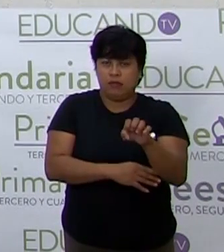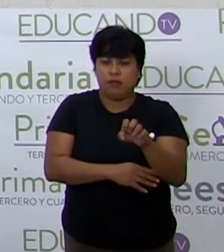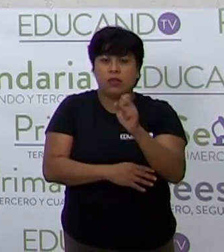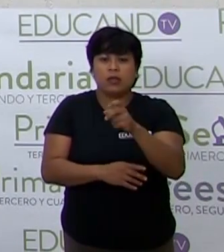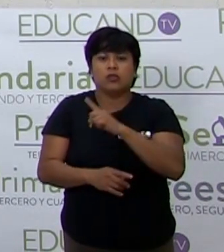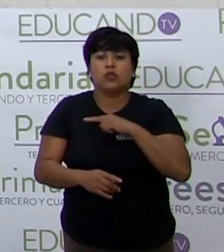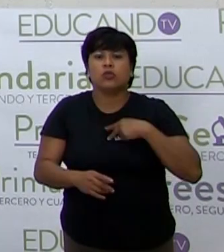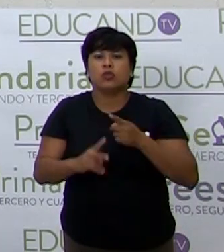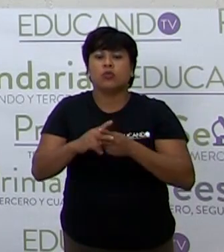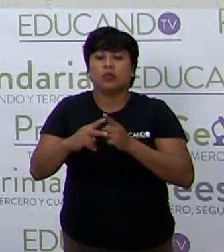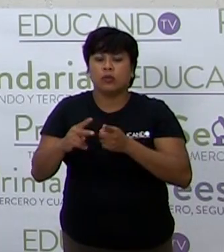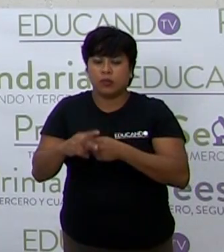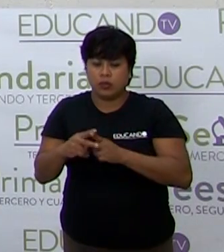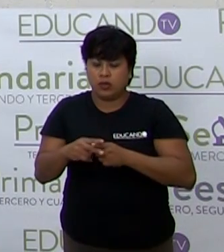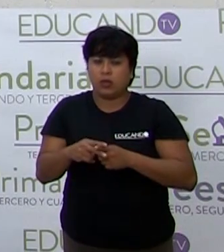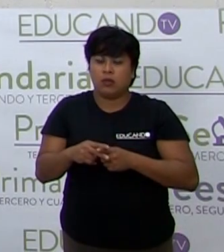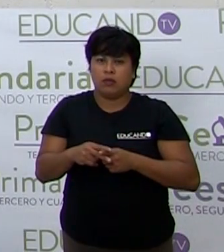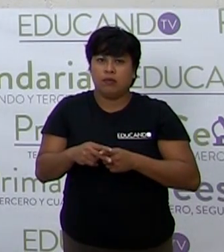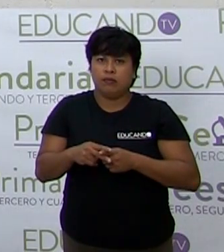Multiplicando